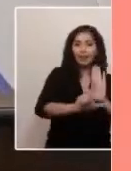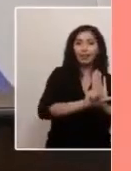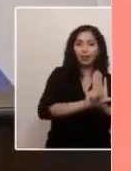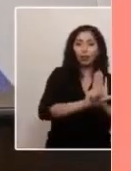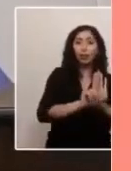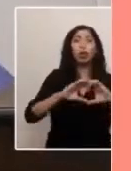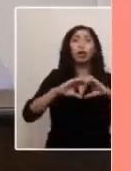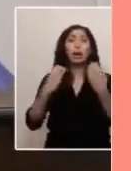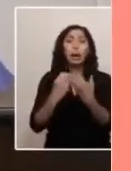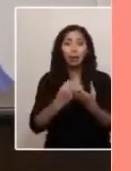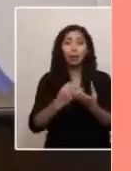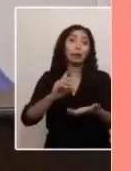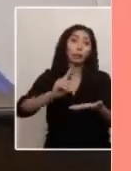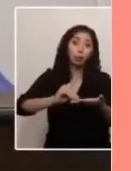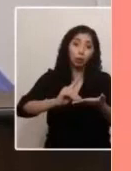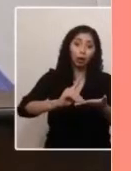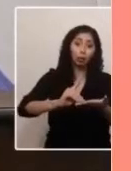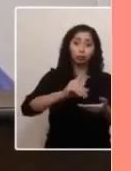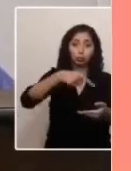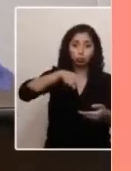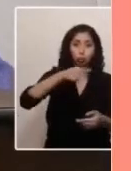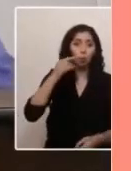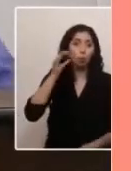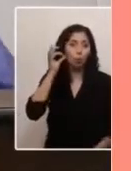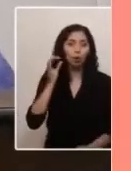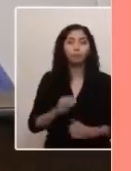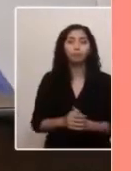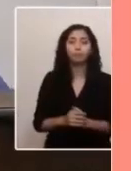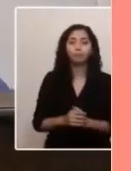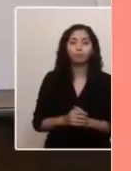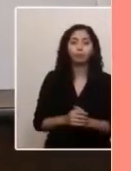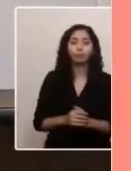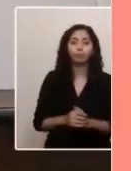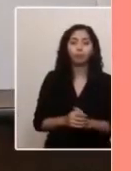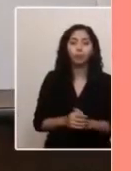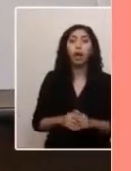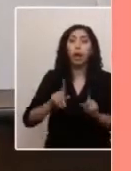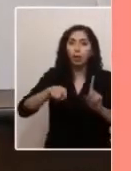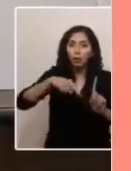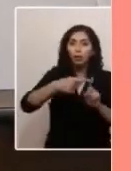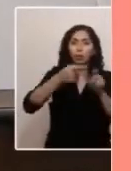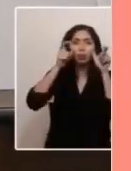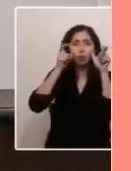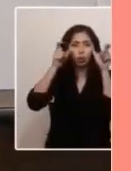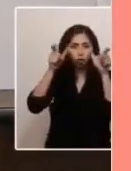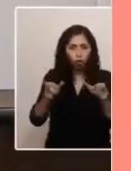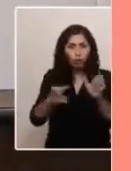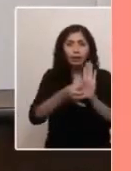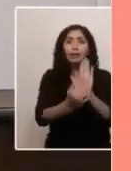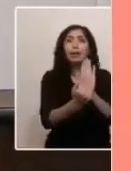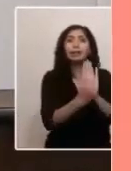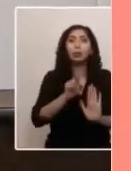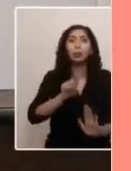me puedes comentar sobre eso? ¿Existe, qué implicancias puede tener que tengan que en el fondo